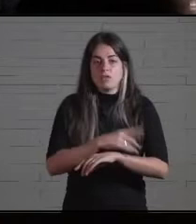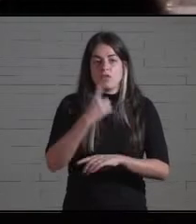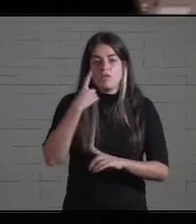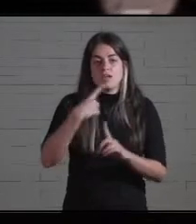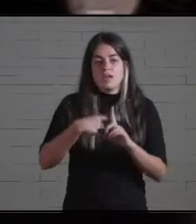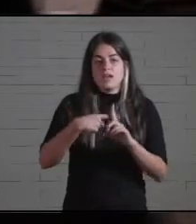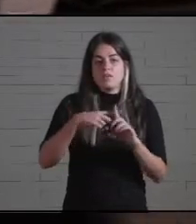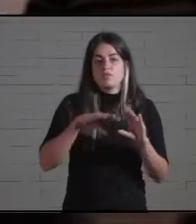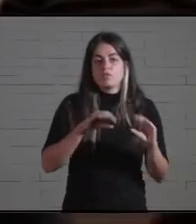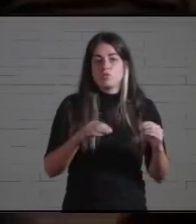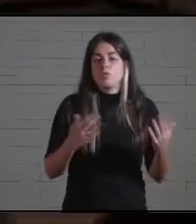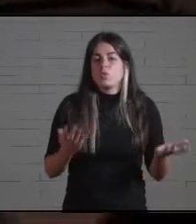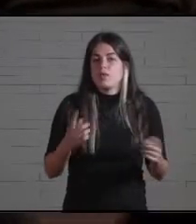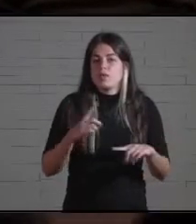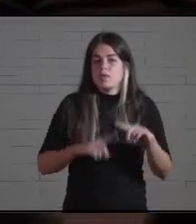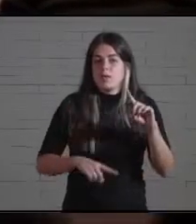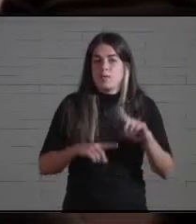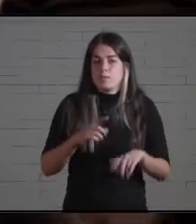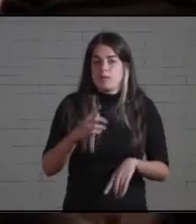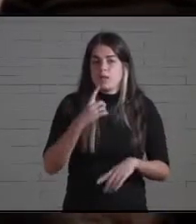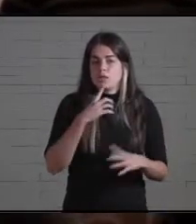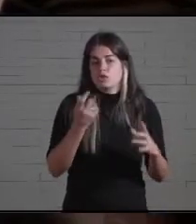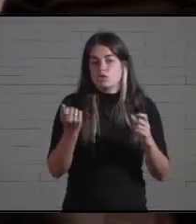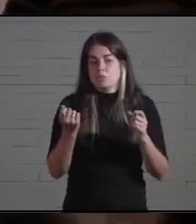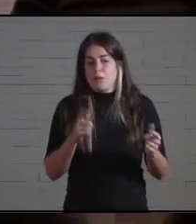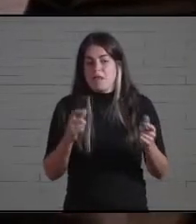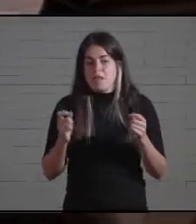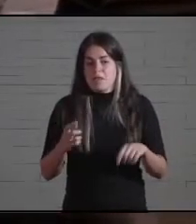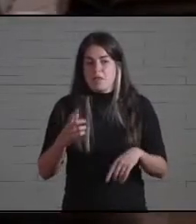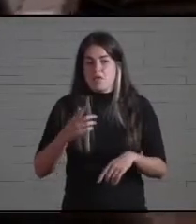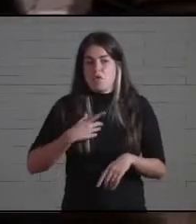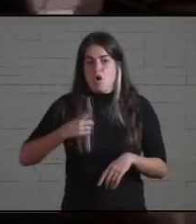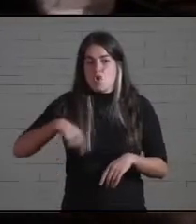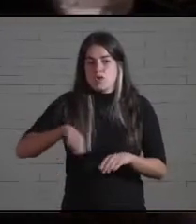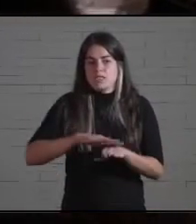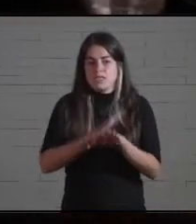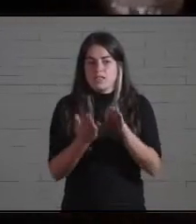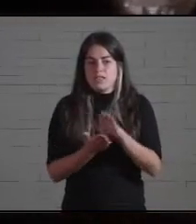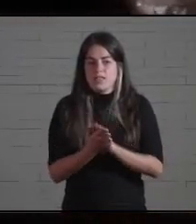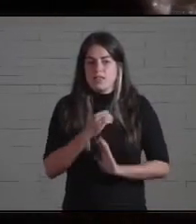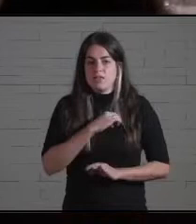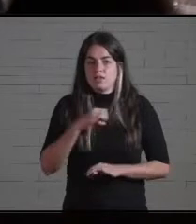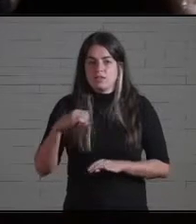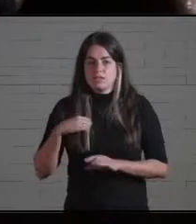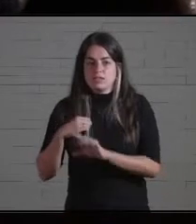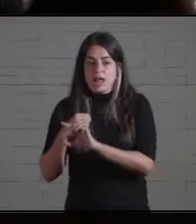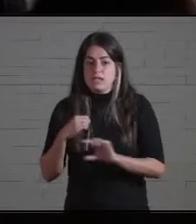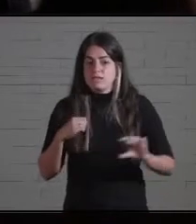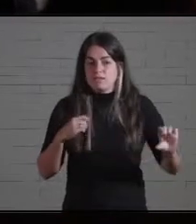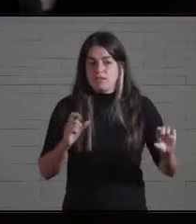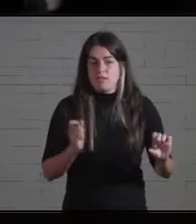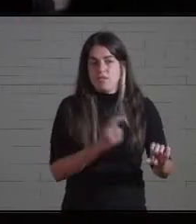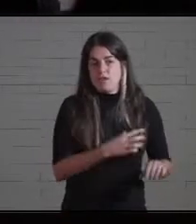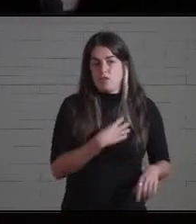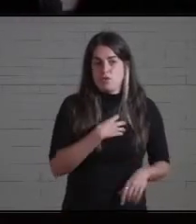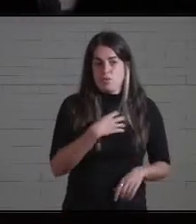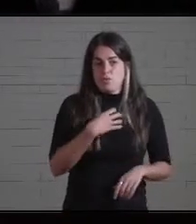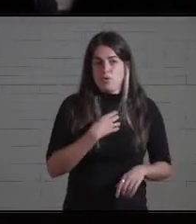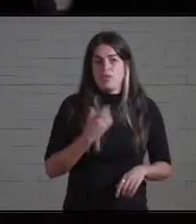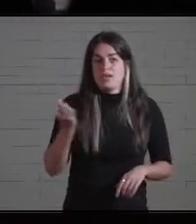sería comparable a nuestras excedencias, que son individuales, no transferibles y remuneradas